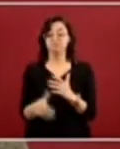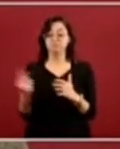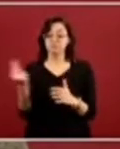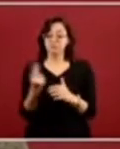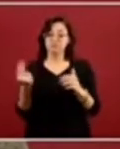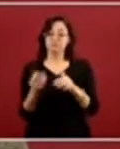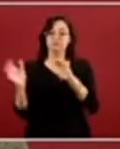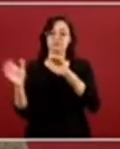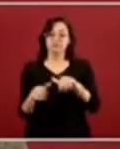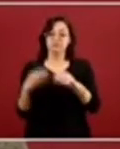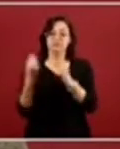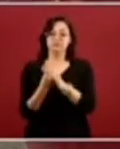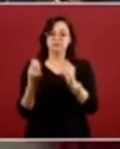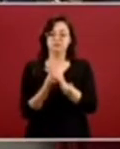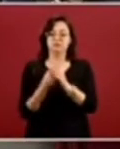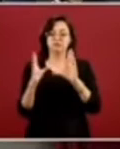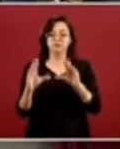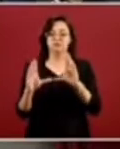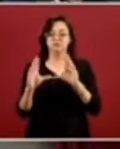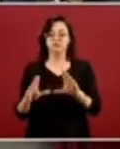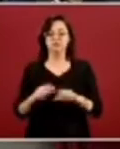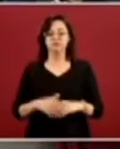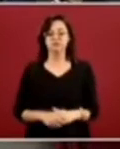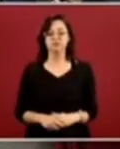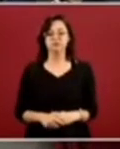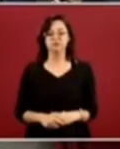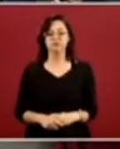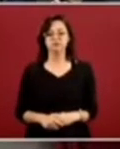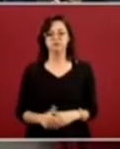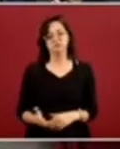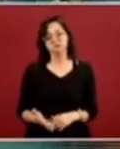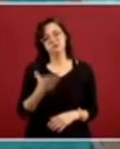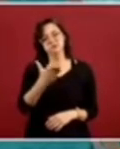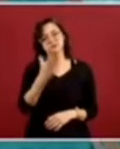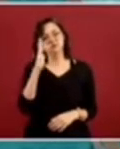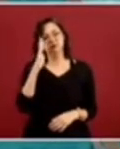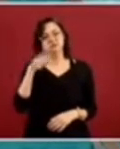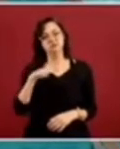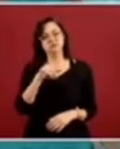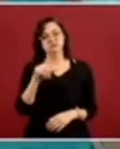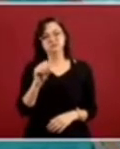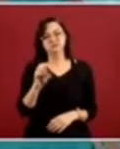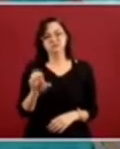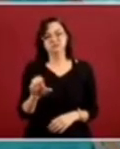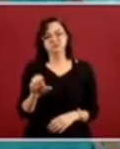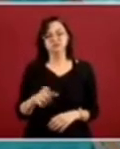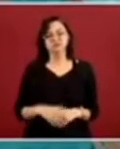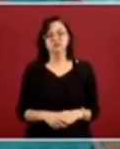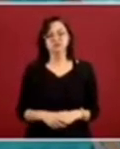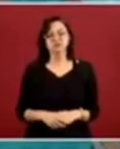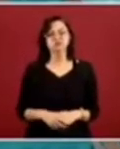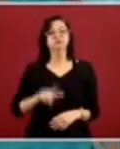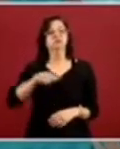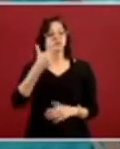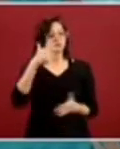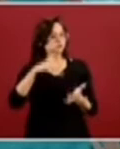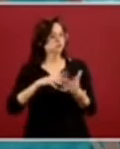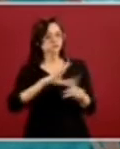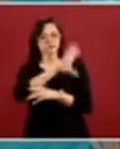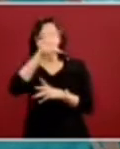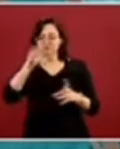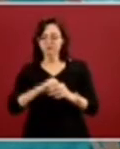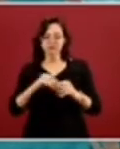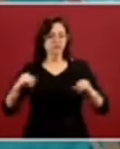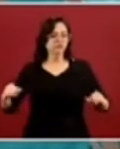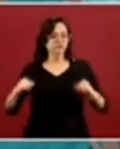y capacitar. Y al maestro Zoé Robledo quisiera preguntarle… En todo el sector, es 12,000 en todo el sector. Gracias. Sí,